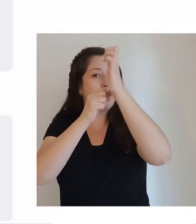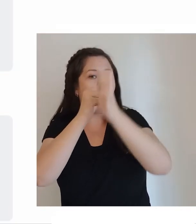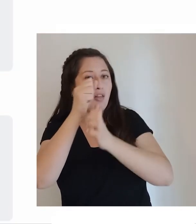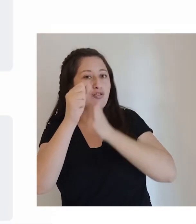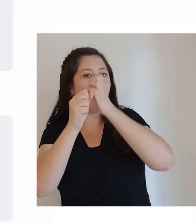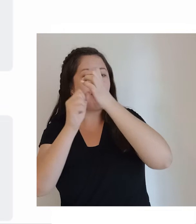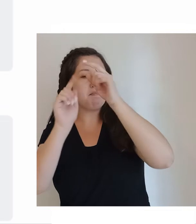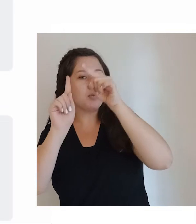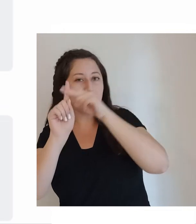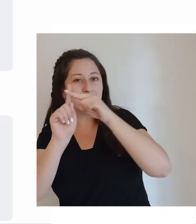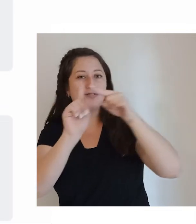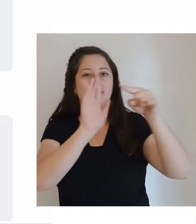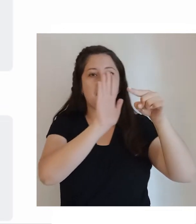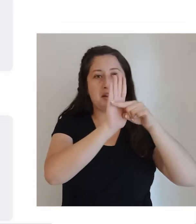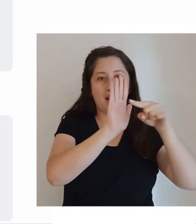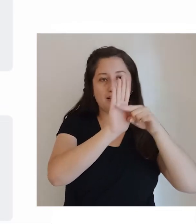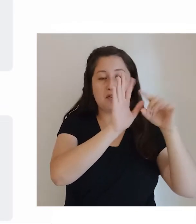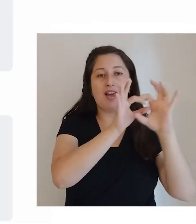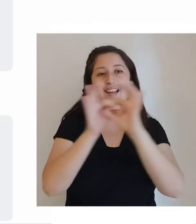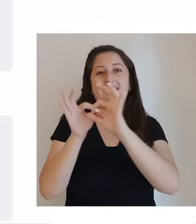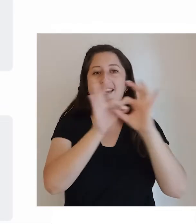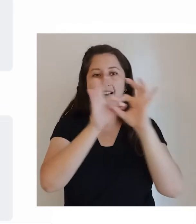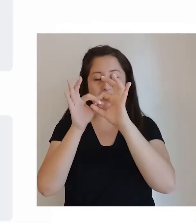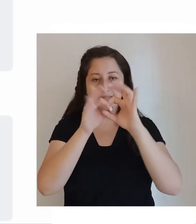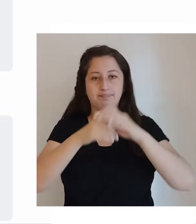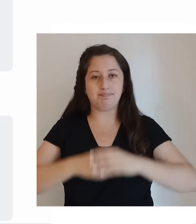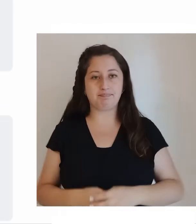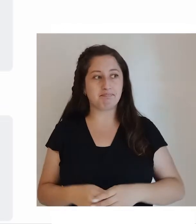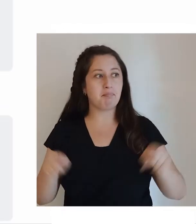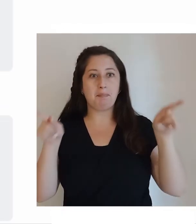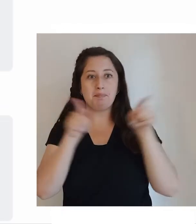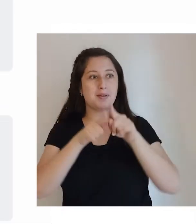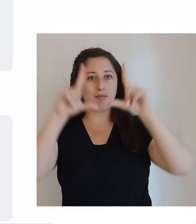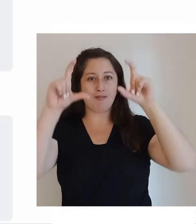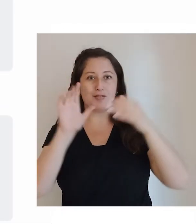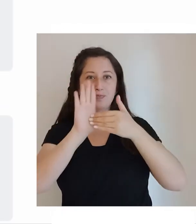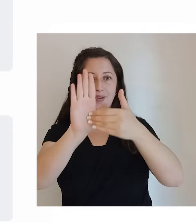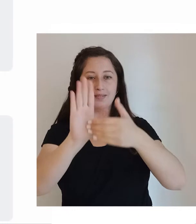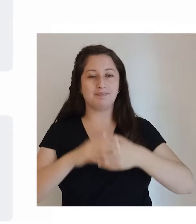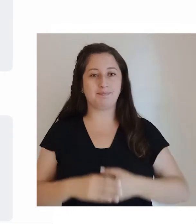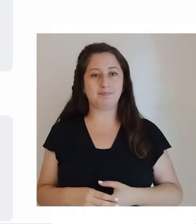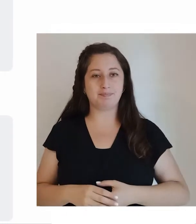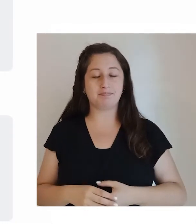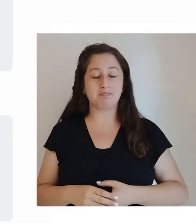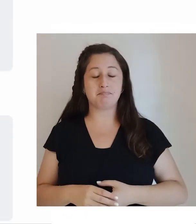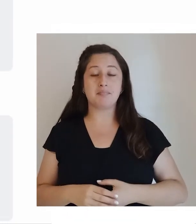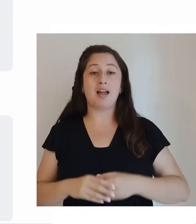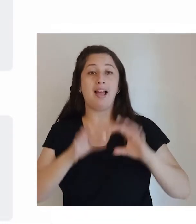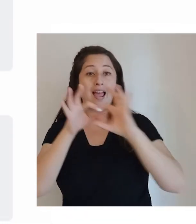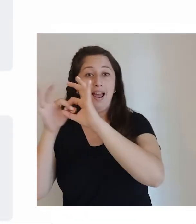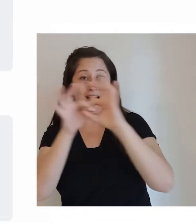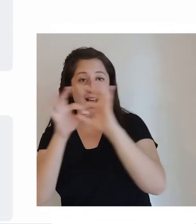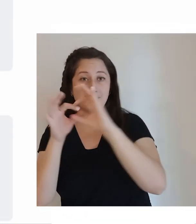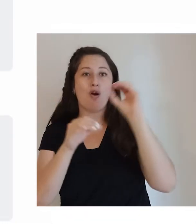la carga parcial positiva y negativa en un enlace, como se indica a la izquierda, o en una